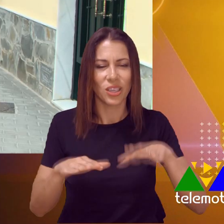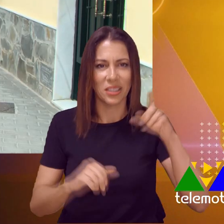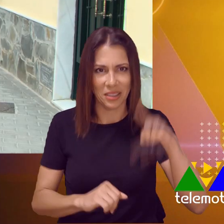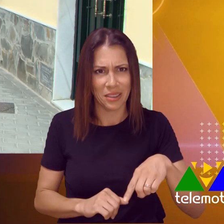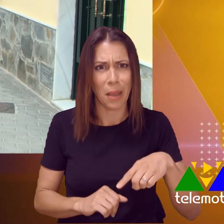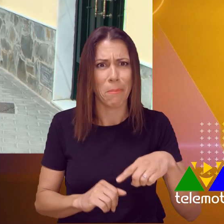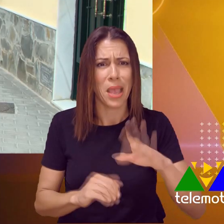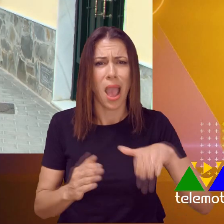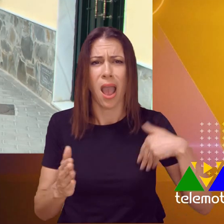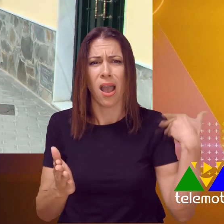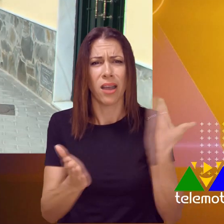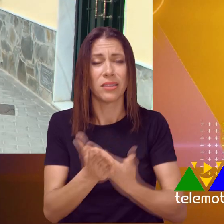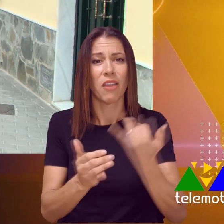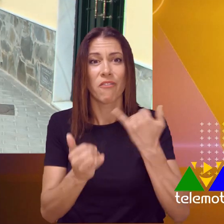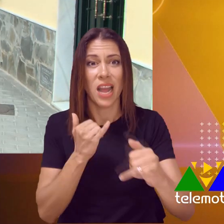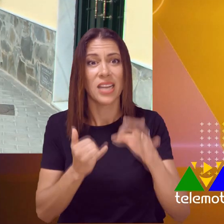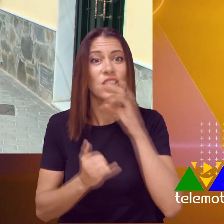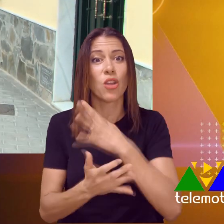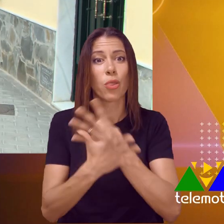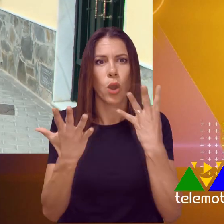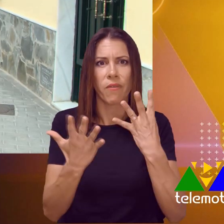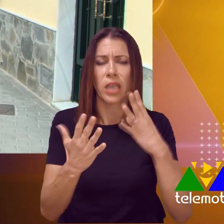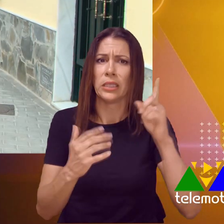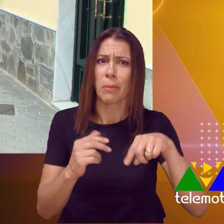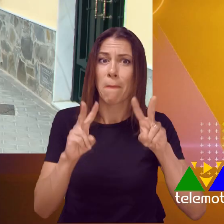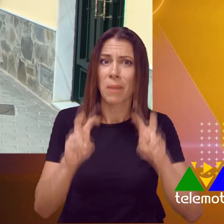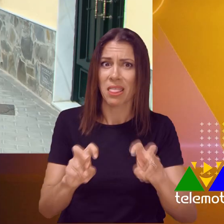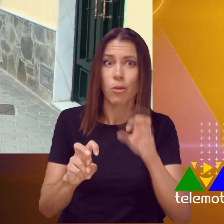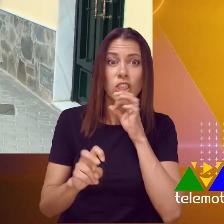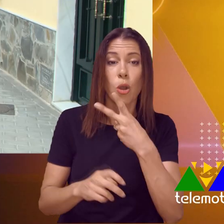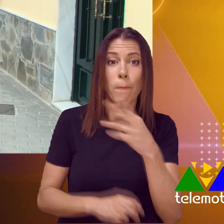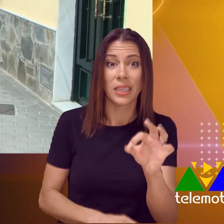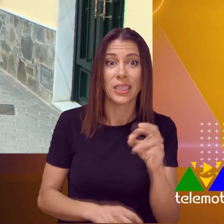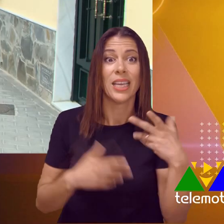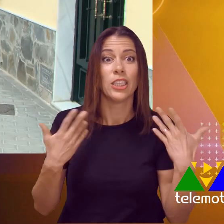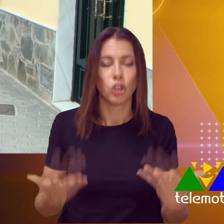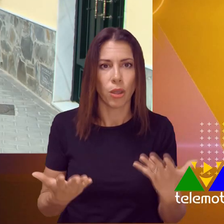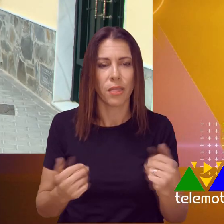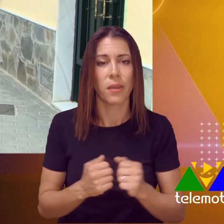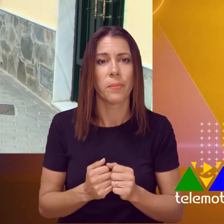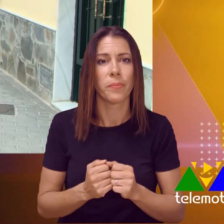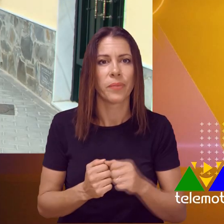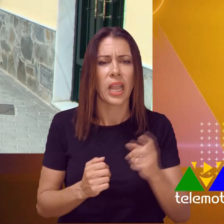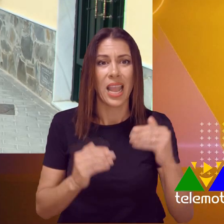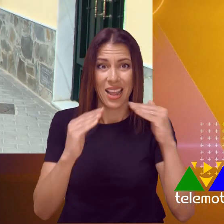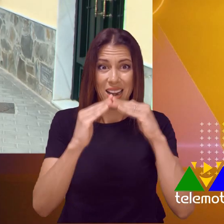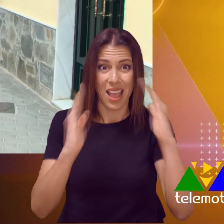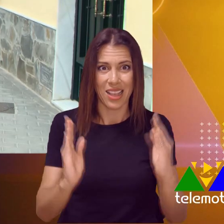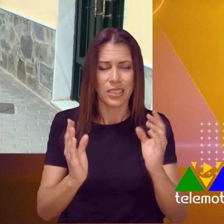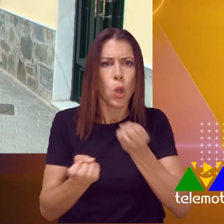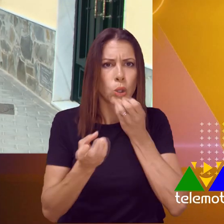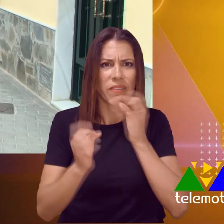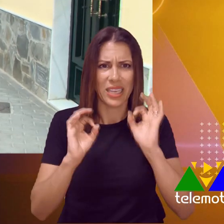a finales del siglo XIX y principios del XX. Y debió ocurrir, pues en una de las casas, la gente contaba que era